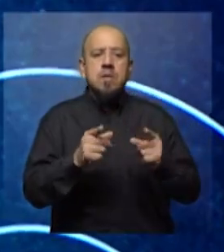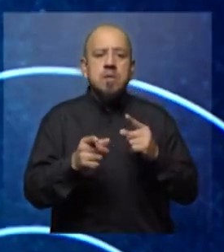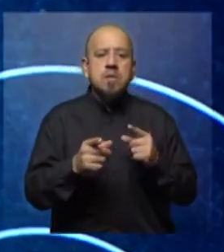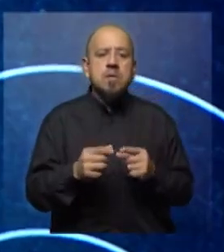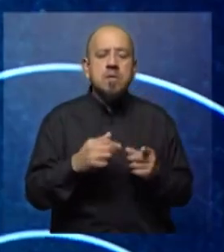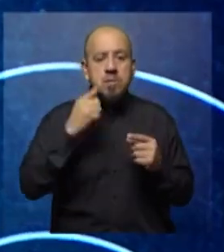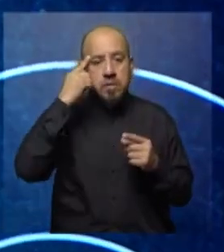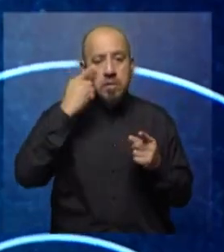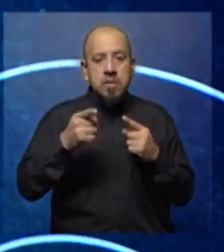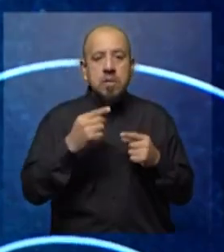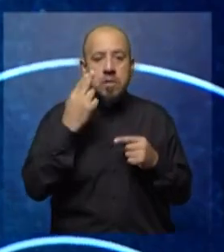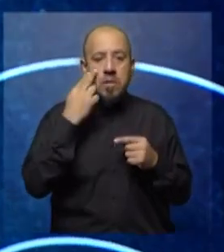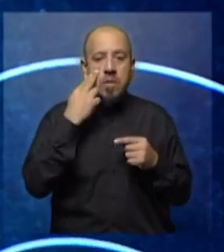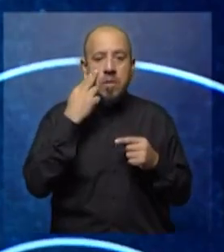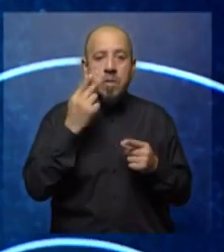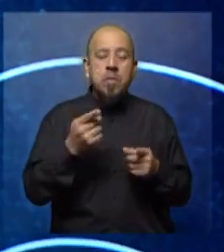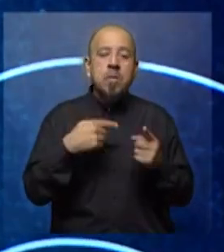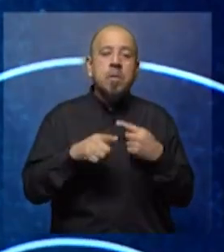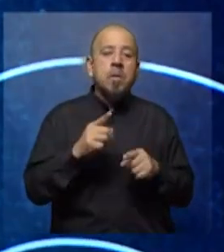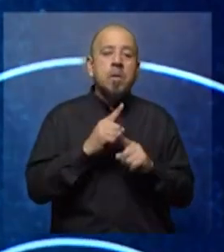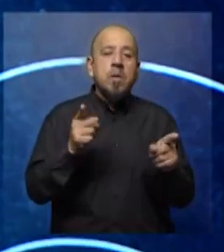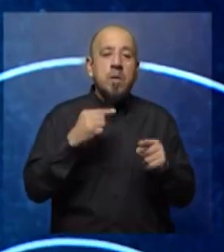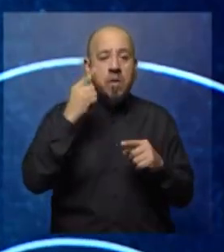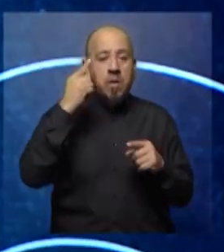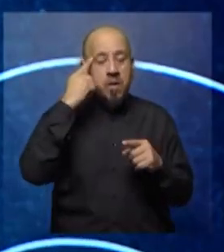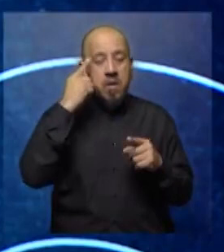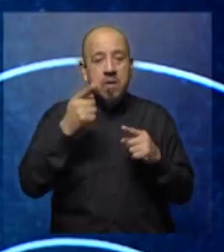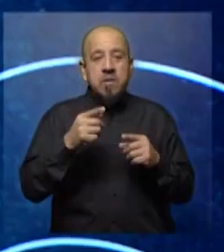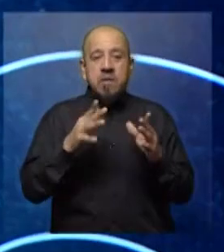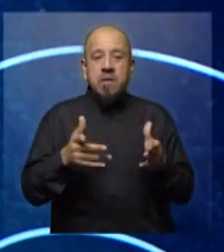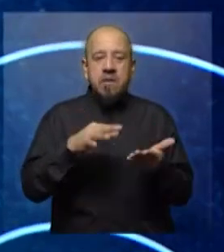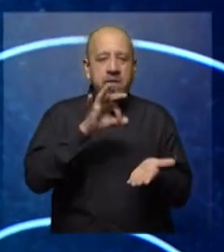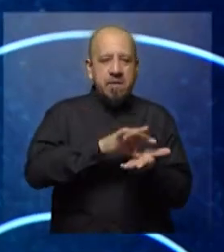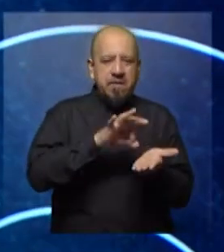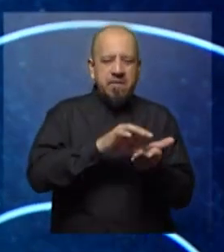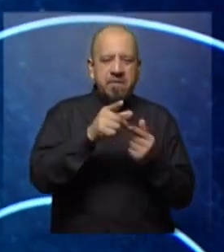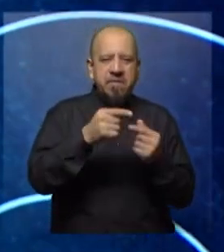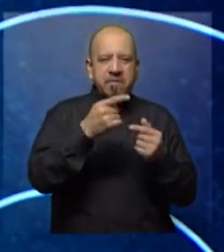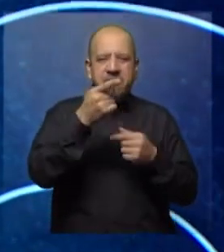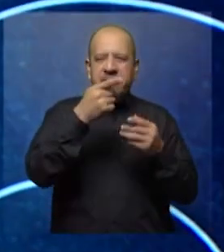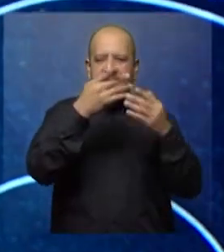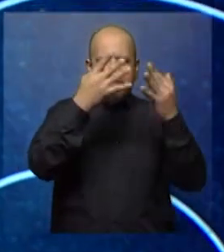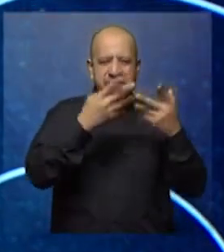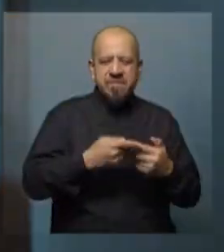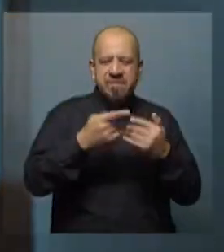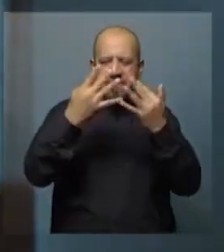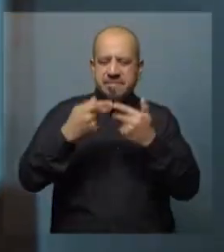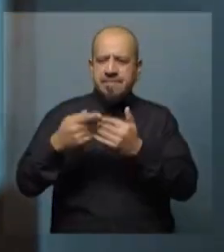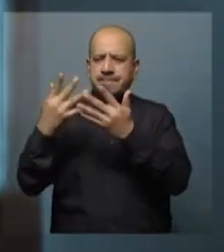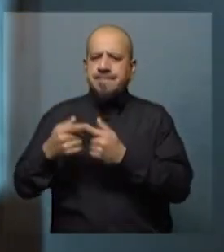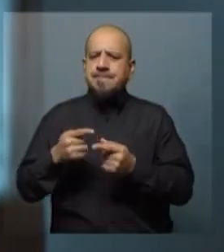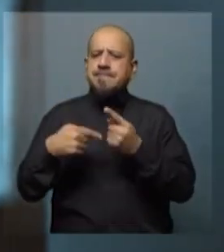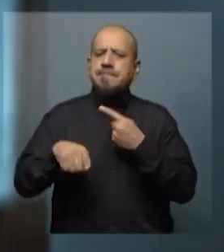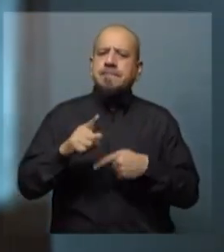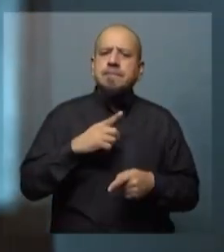pensar los problemas directamente no pensarlos por sistemas y Este es otro de los paralogismos que la analiza la distinción